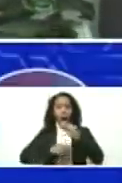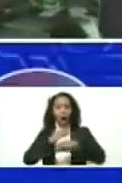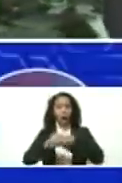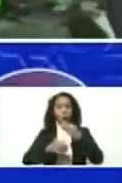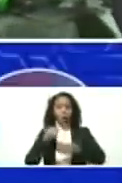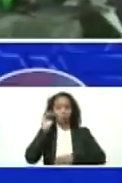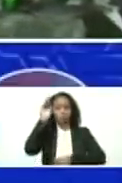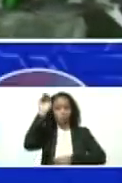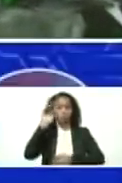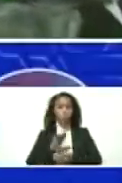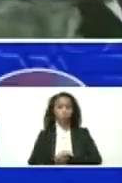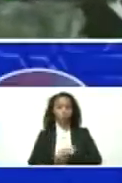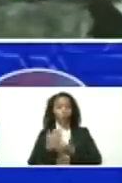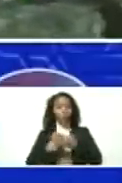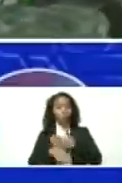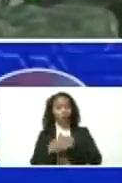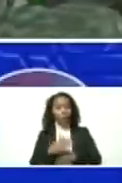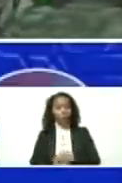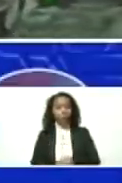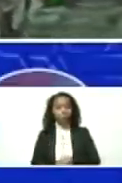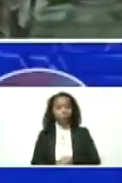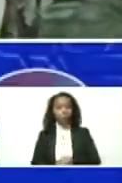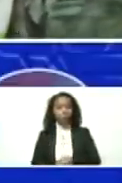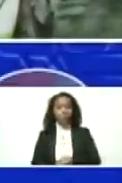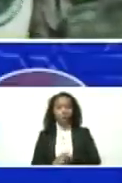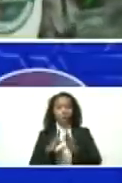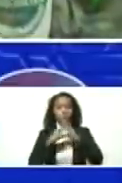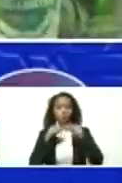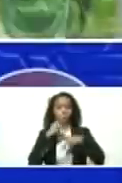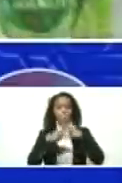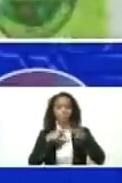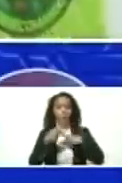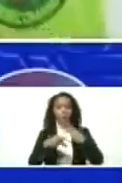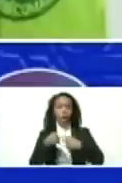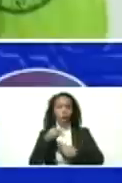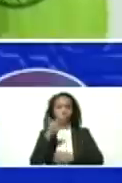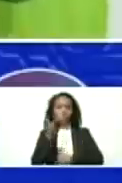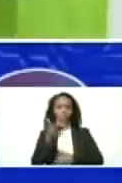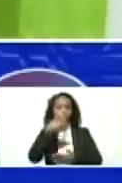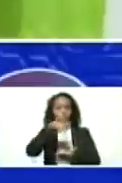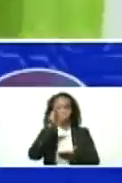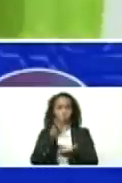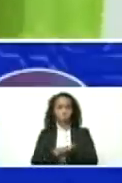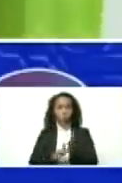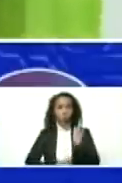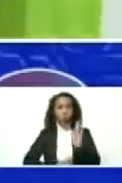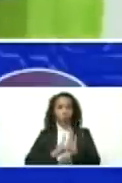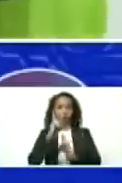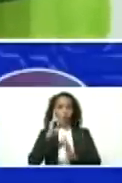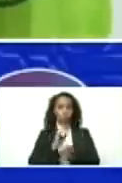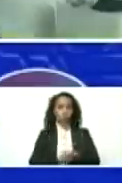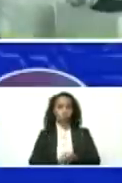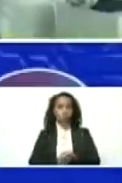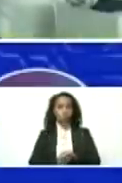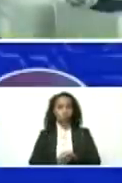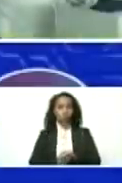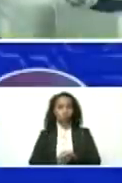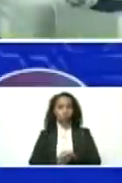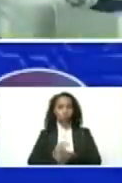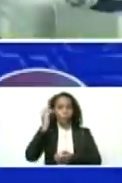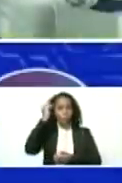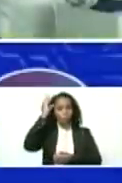su futuro y va, a través de todas las políticas que usted ha aprobado, va desarrollando potencialidades